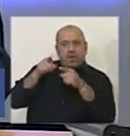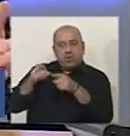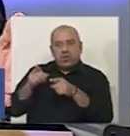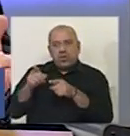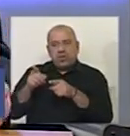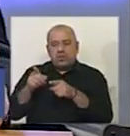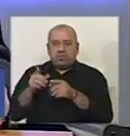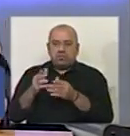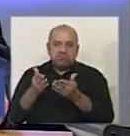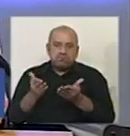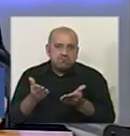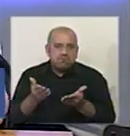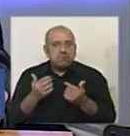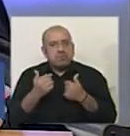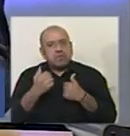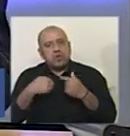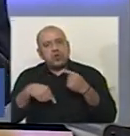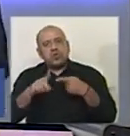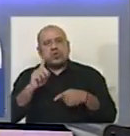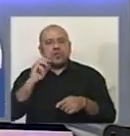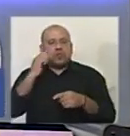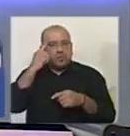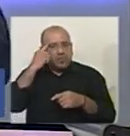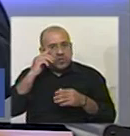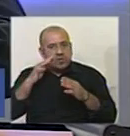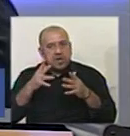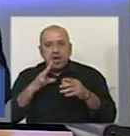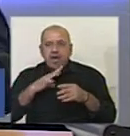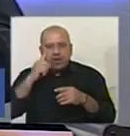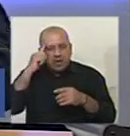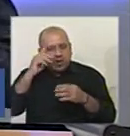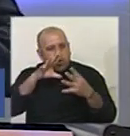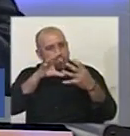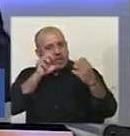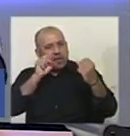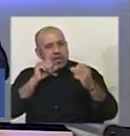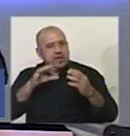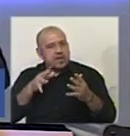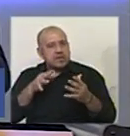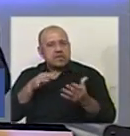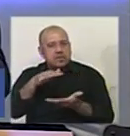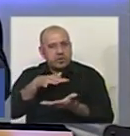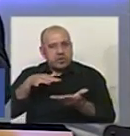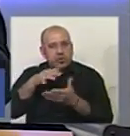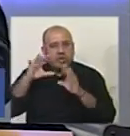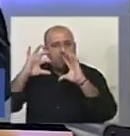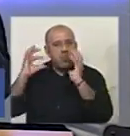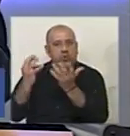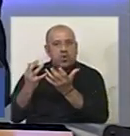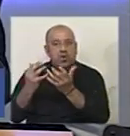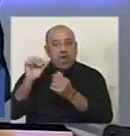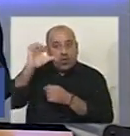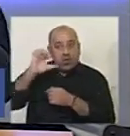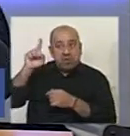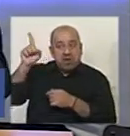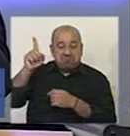abajo. Entonces, yo creo que hay que tratar de entender un poco el fenómeno, qué es lo que no están haciendo las élites europeas, y es, como